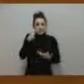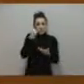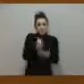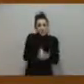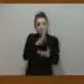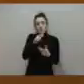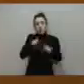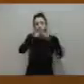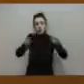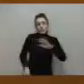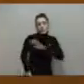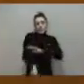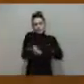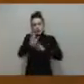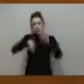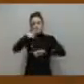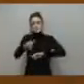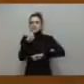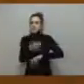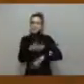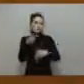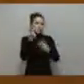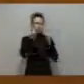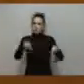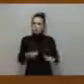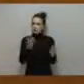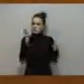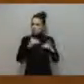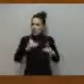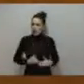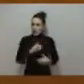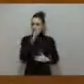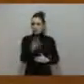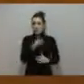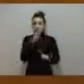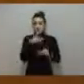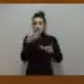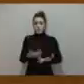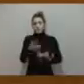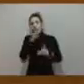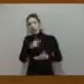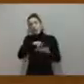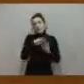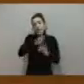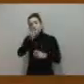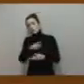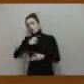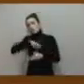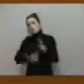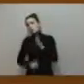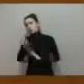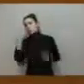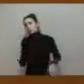se termina diciendo que ya no hay presupuesto porque esto ahora vamos a desarrollar otro plan que va a dinamizar, etcétera,